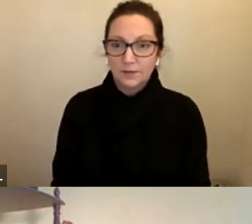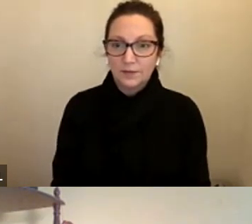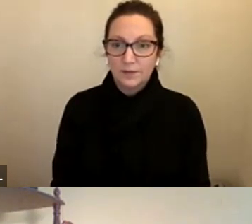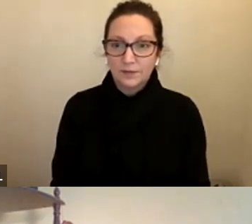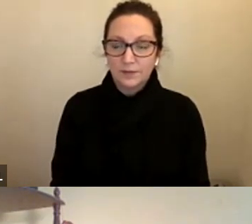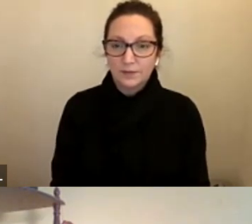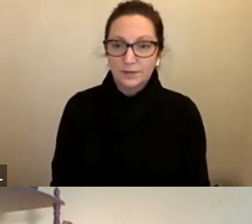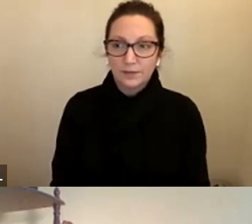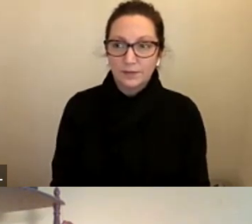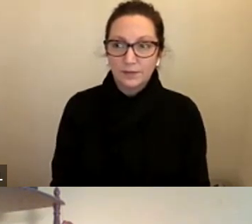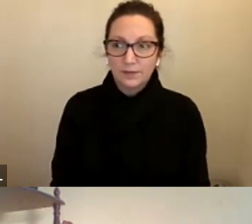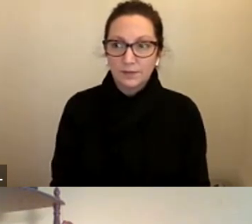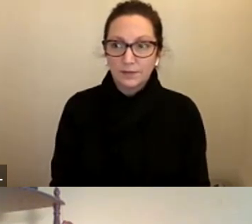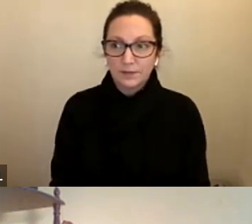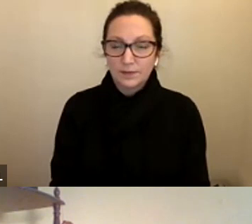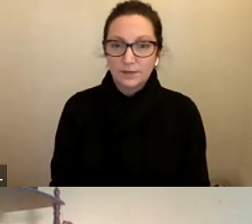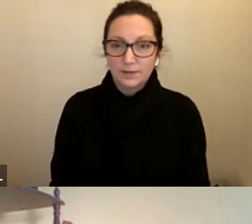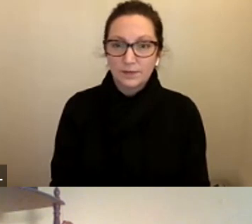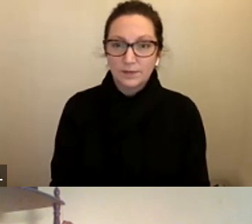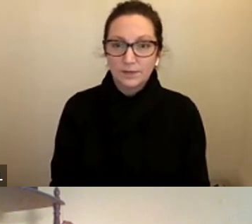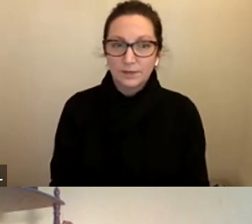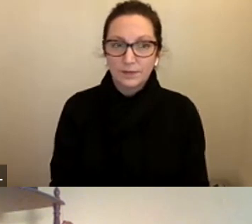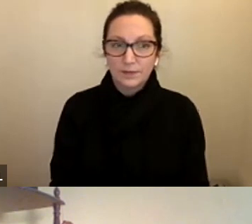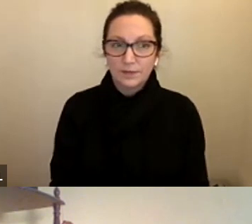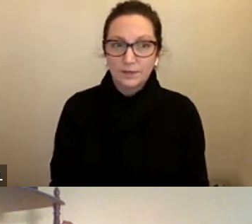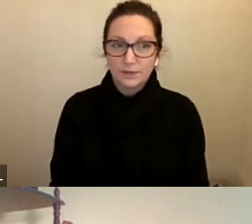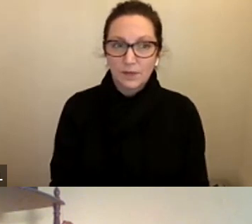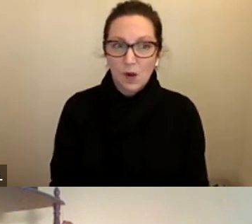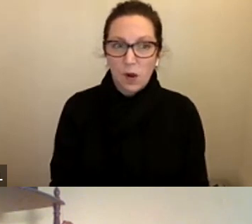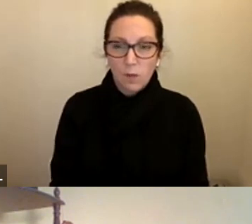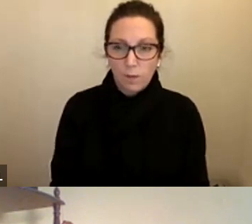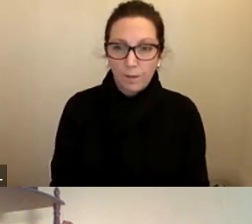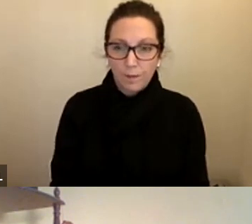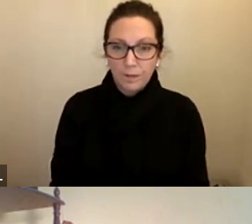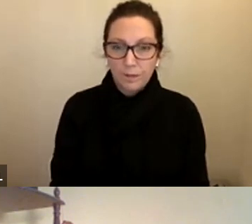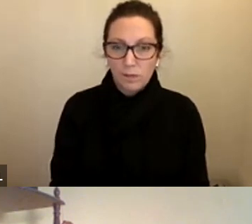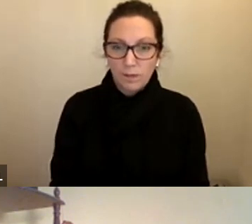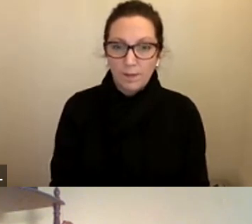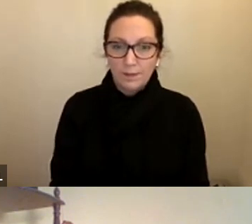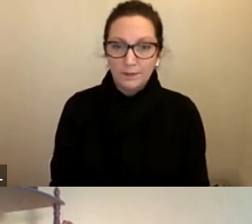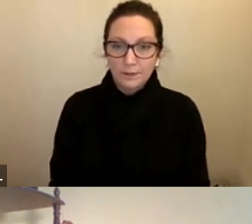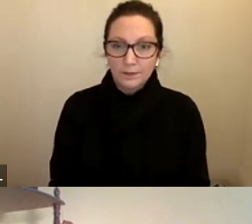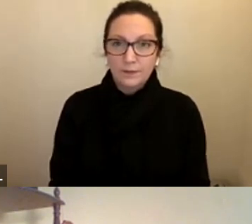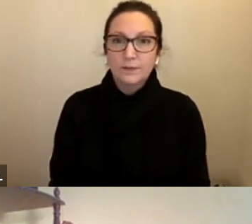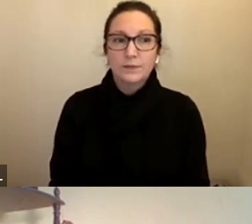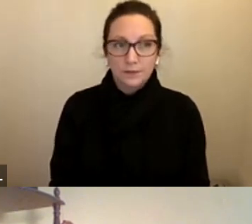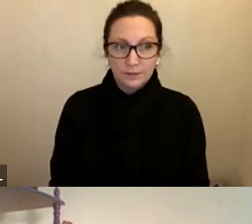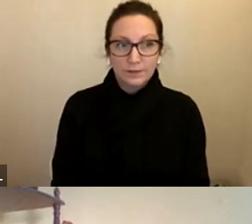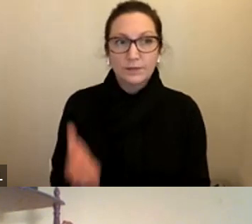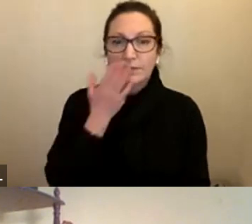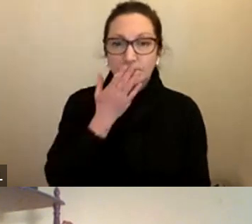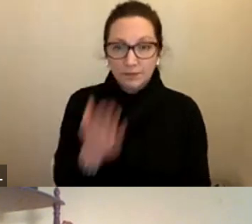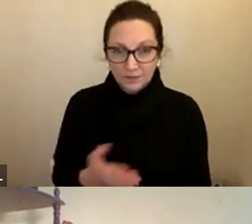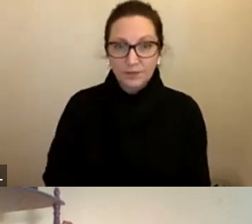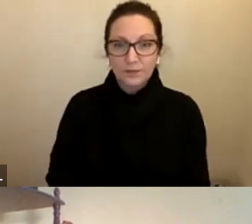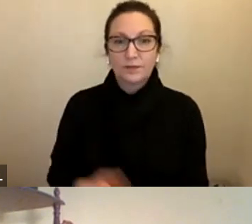raya inclinada update y ahí pueden actualizar su Zoom. Muchas gracias. Thank you, sir.